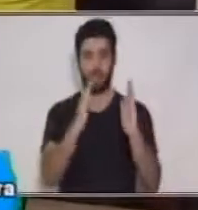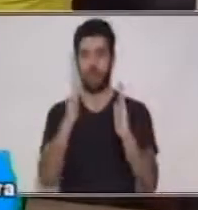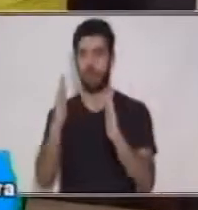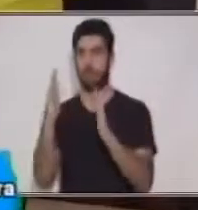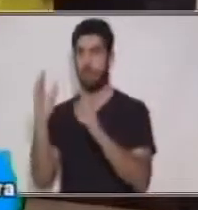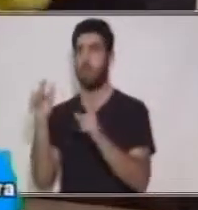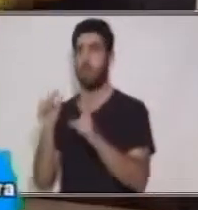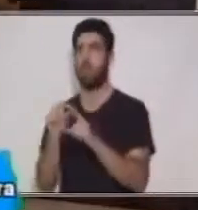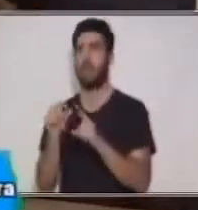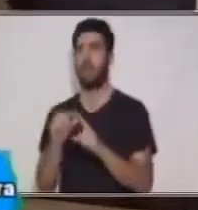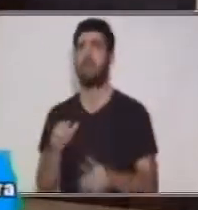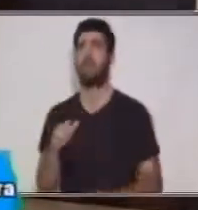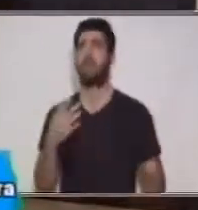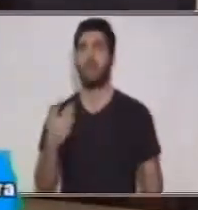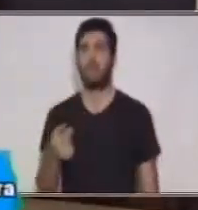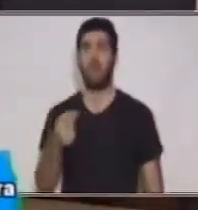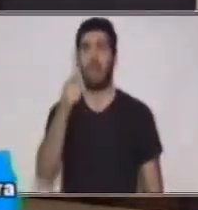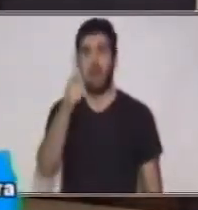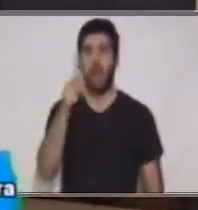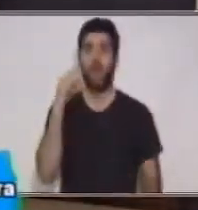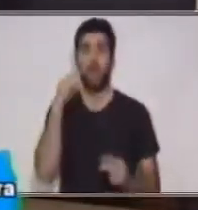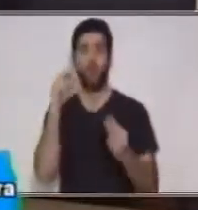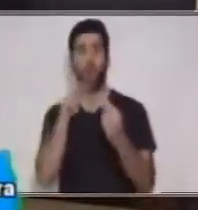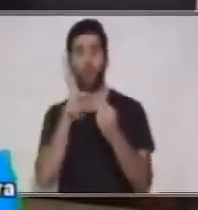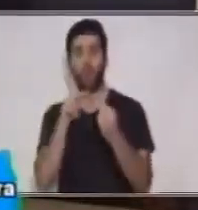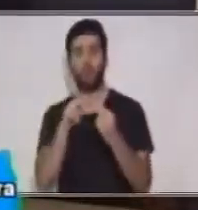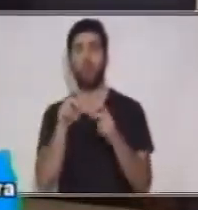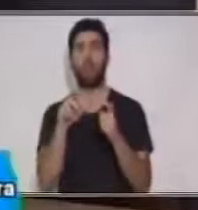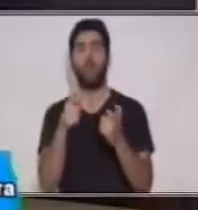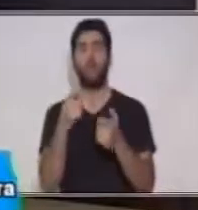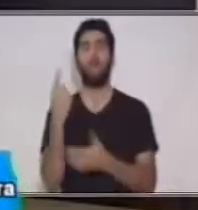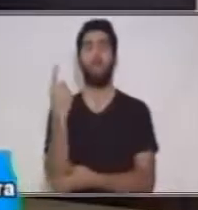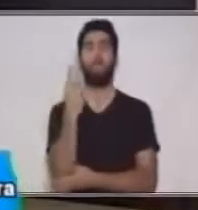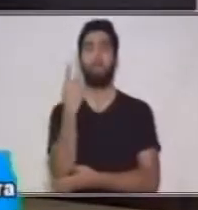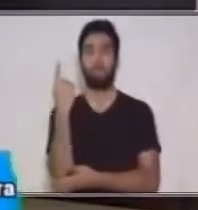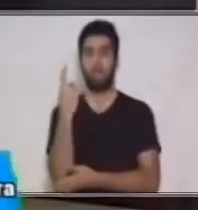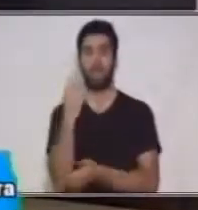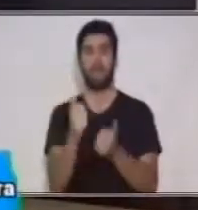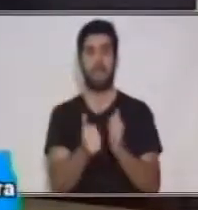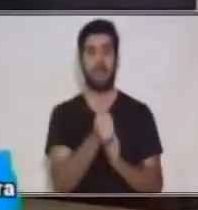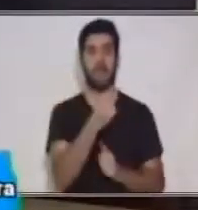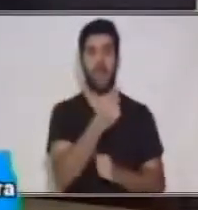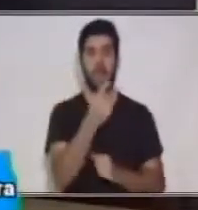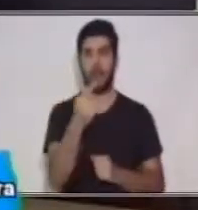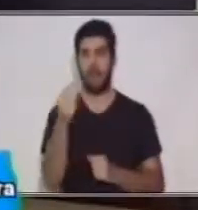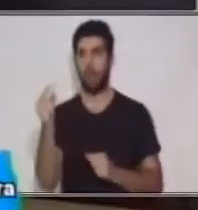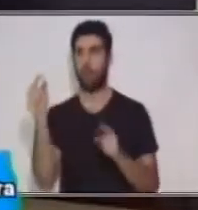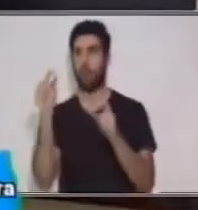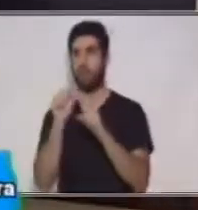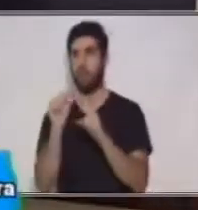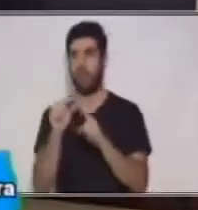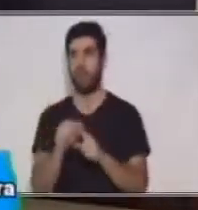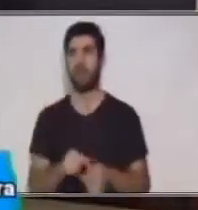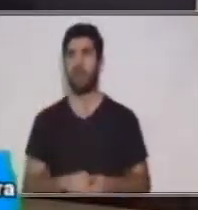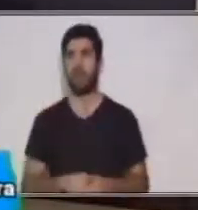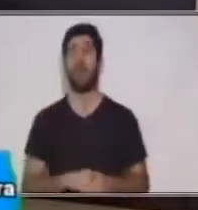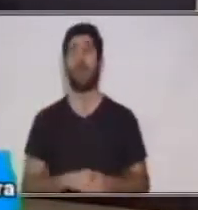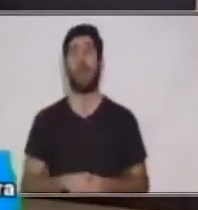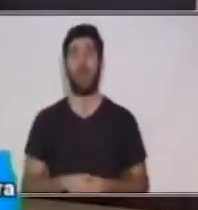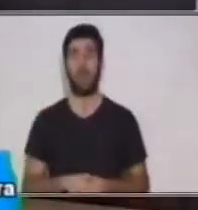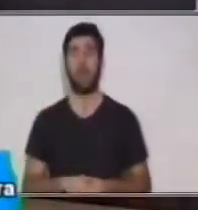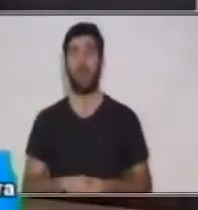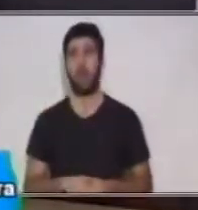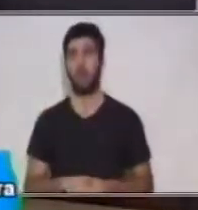es reconocer la importancia de cada una de las palabras. Reconocer que la